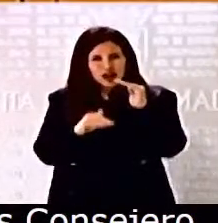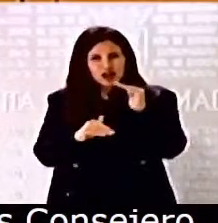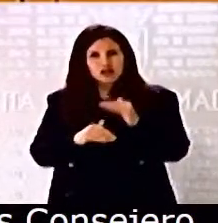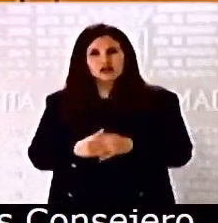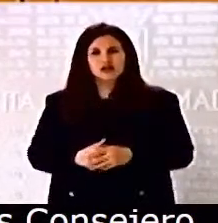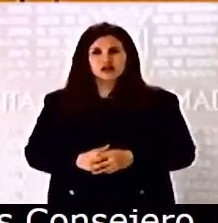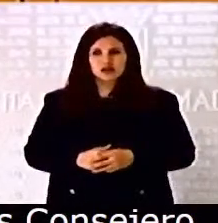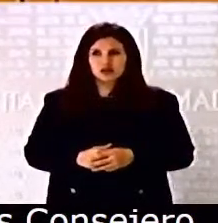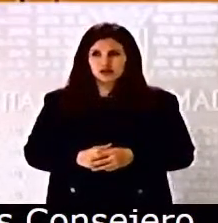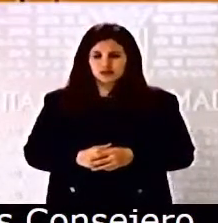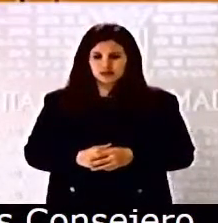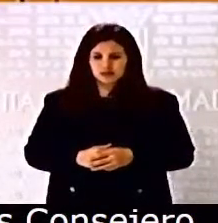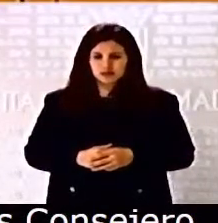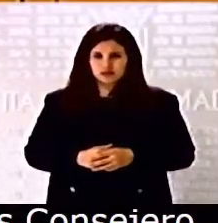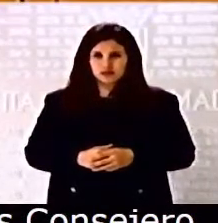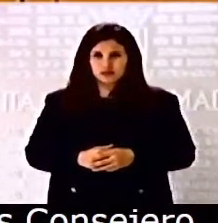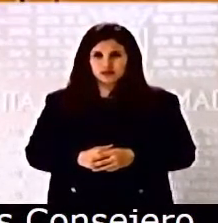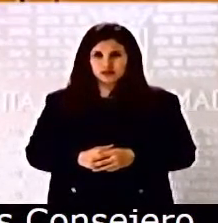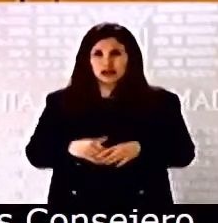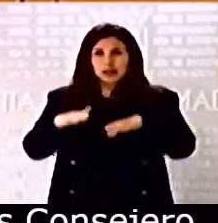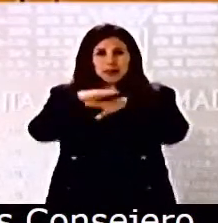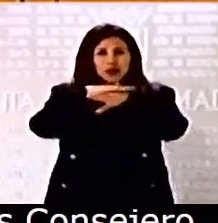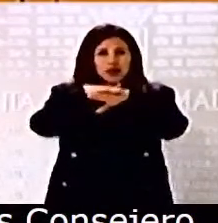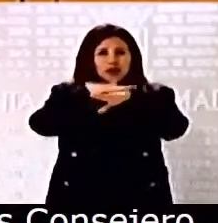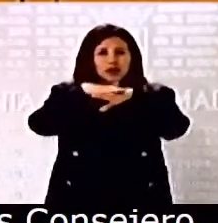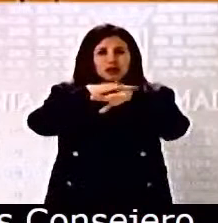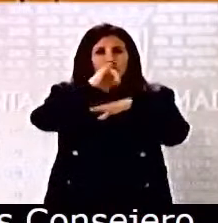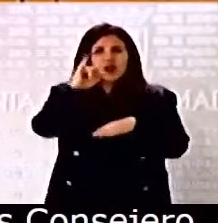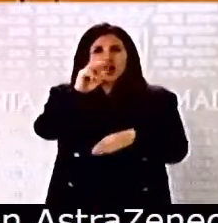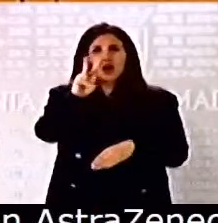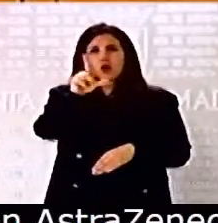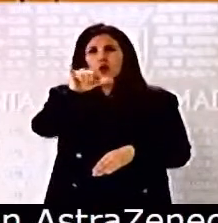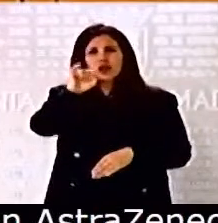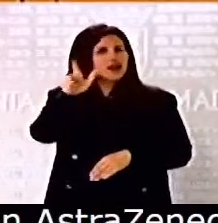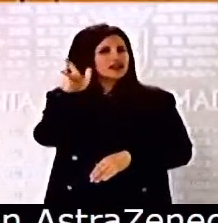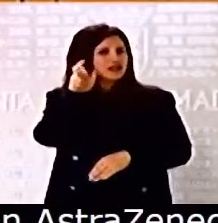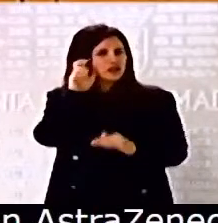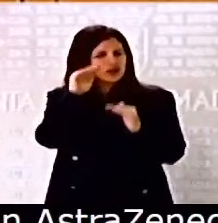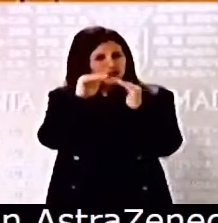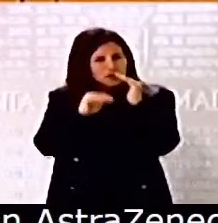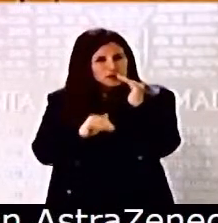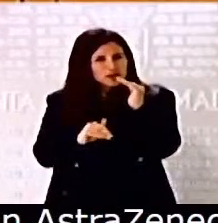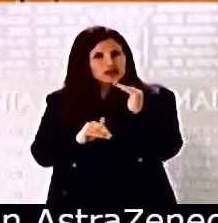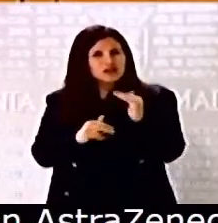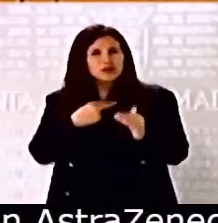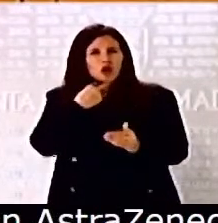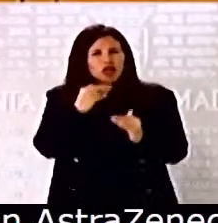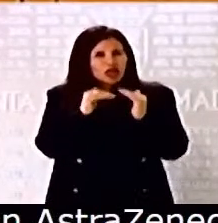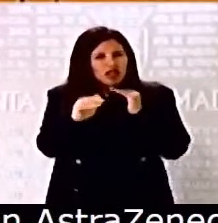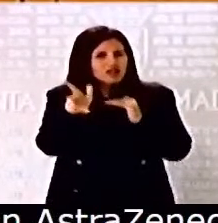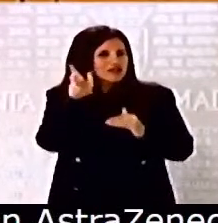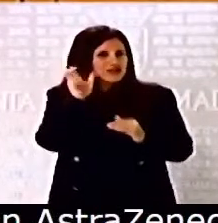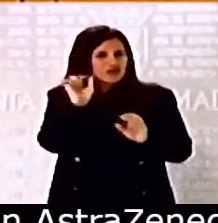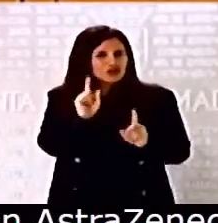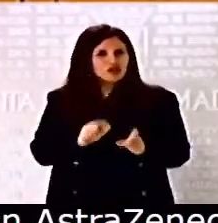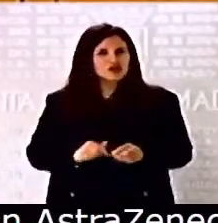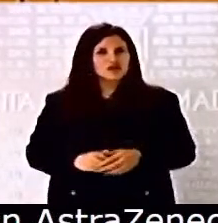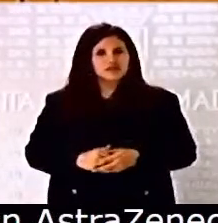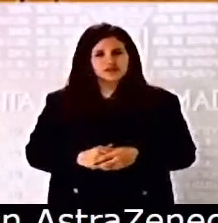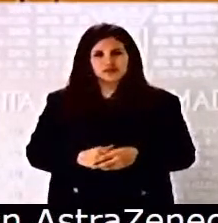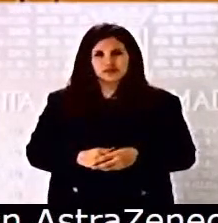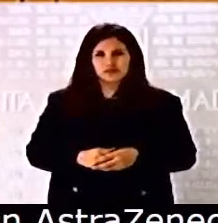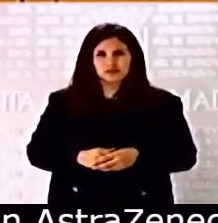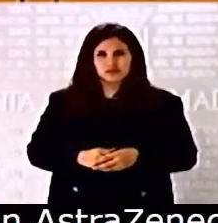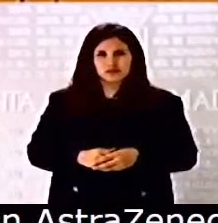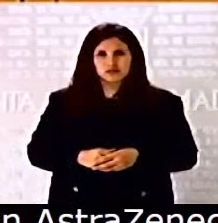hoy para vacunarse con AstraZeneca. No sé si ya disponen del dato de cuántas personas no se